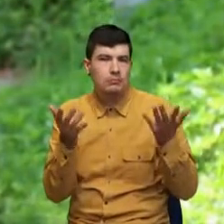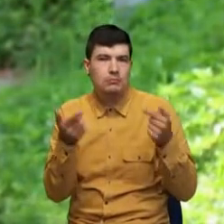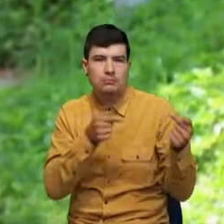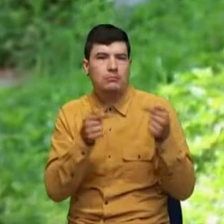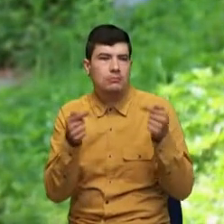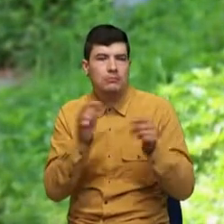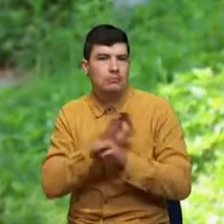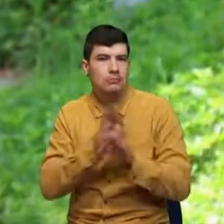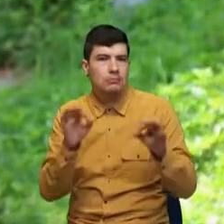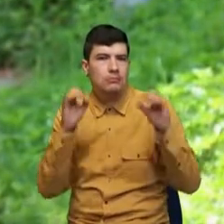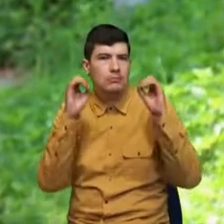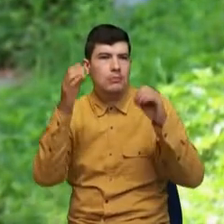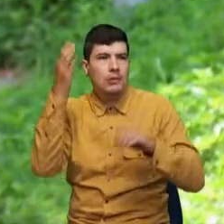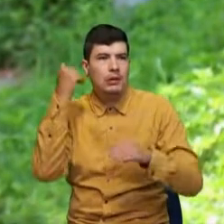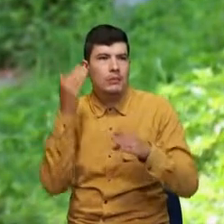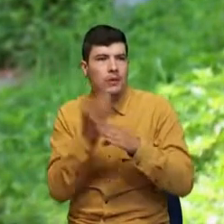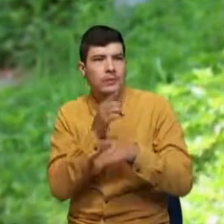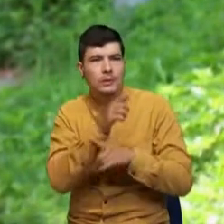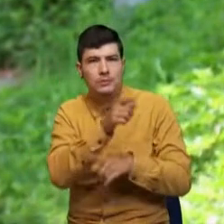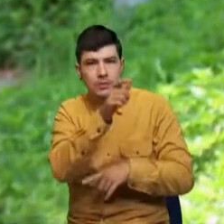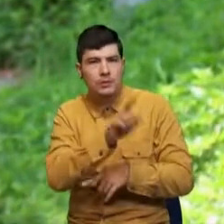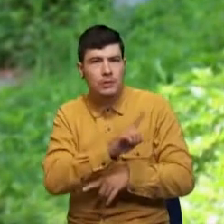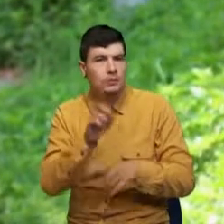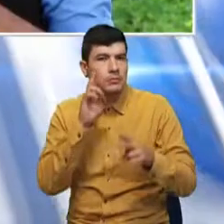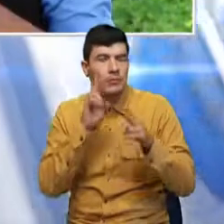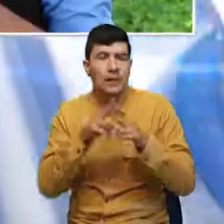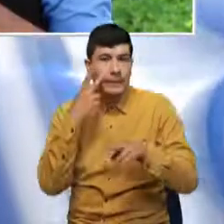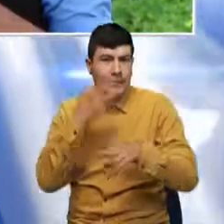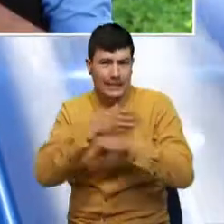es toda la información por el momento desde el municipio de San Gil. Continúen, compañeros, con más noticias desde Estudios.